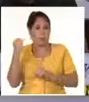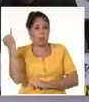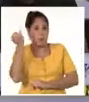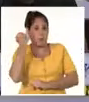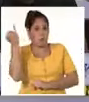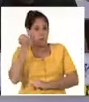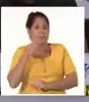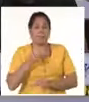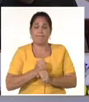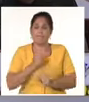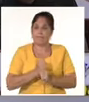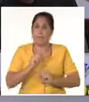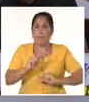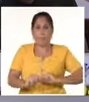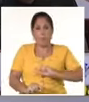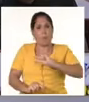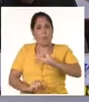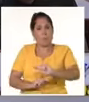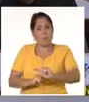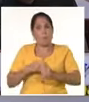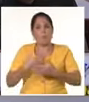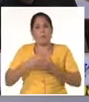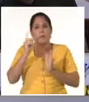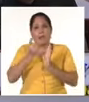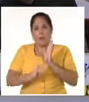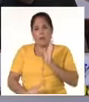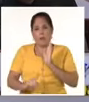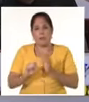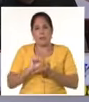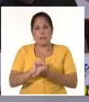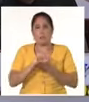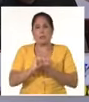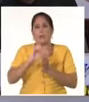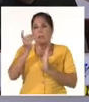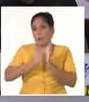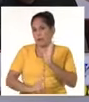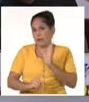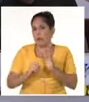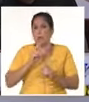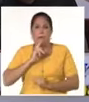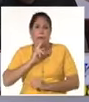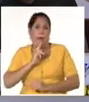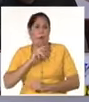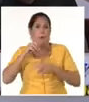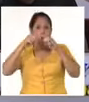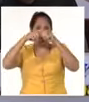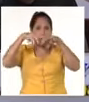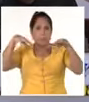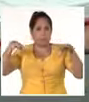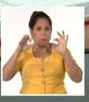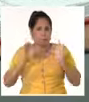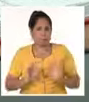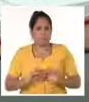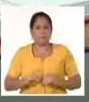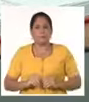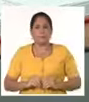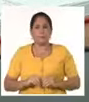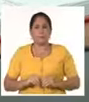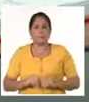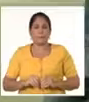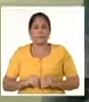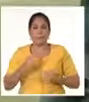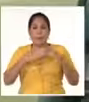trabaja para dar servicio eléctrico a la población y los servicios vitales se trabaja en el circuito primario